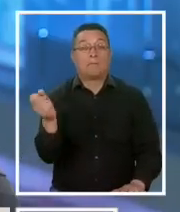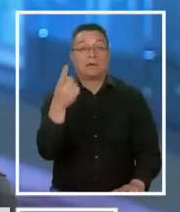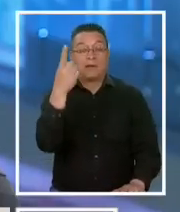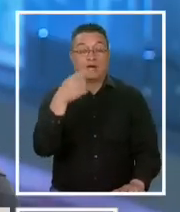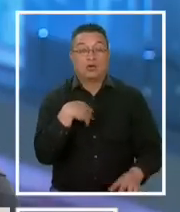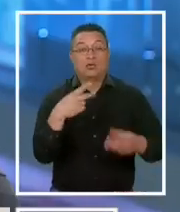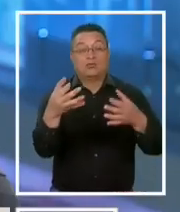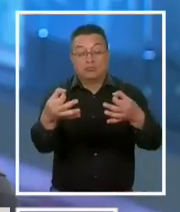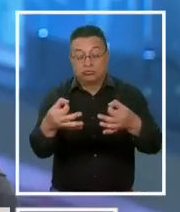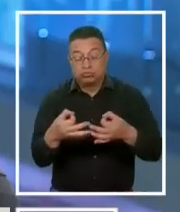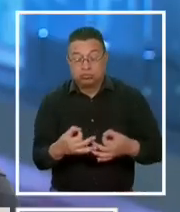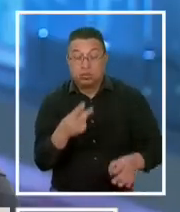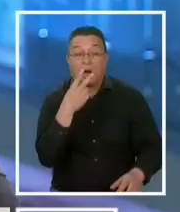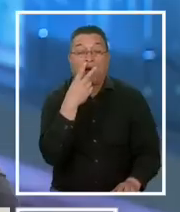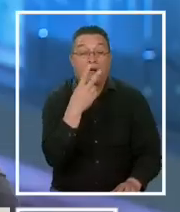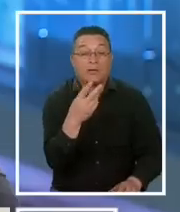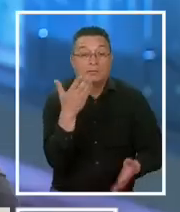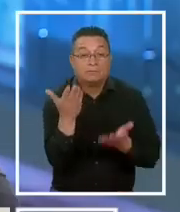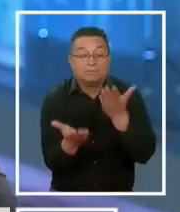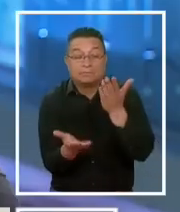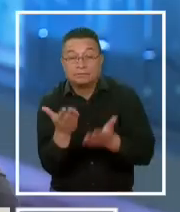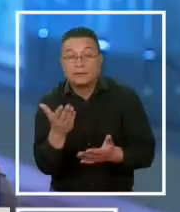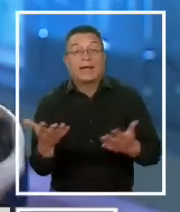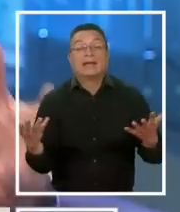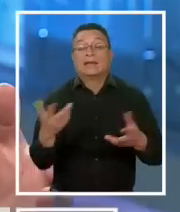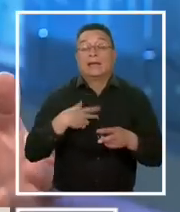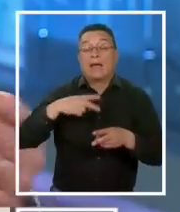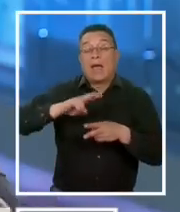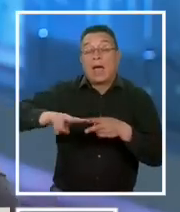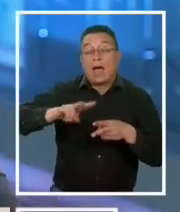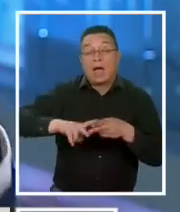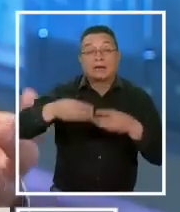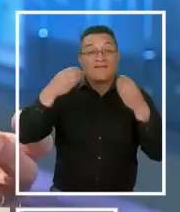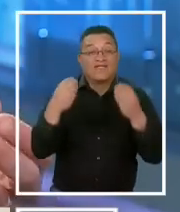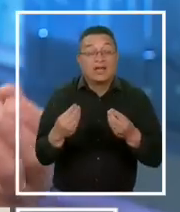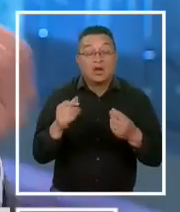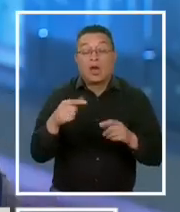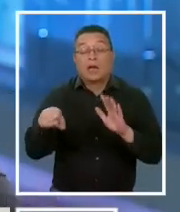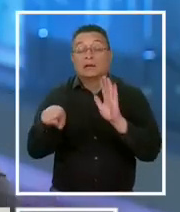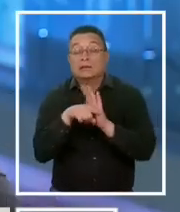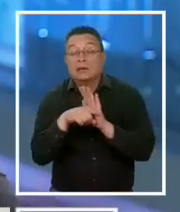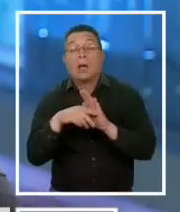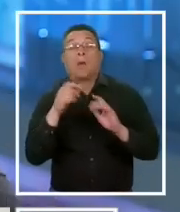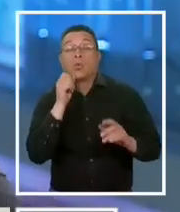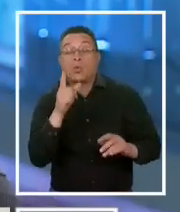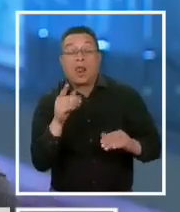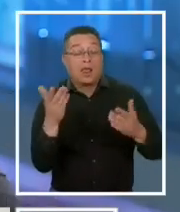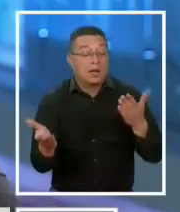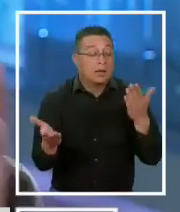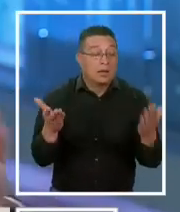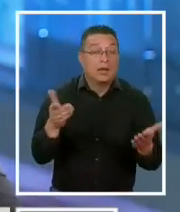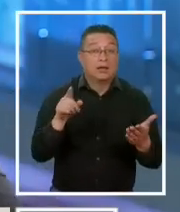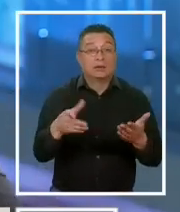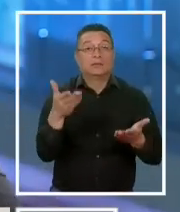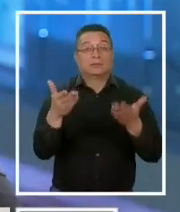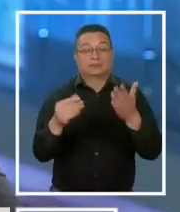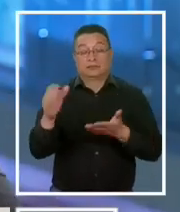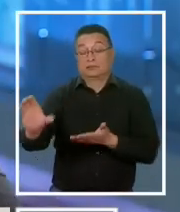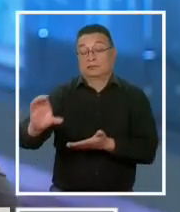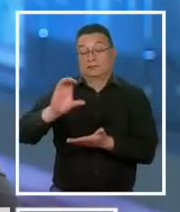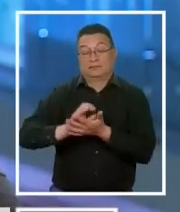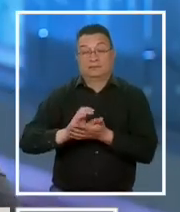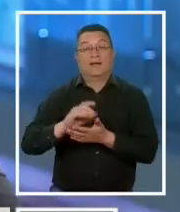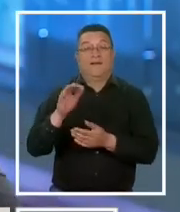una auditoría tanto el punto de vista de la de qué es lo que se ha hecho bien y qué es lo que se ha hecho mal y también una auditoría al punto de vista de la ejecución de los recursos